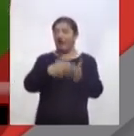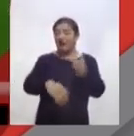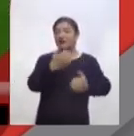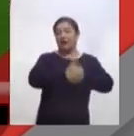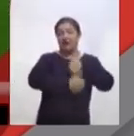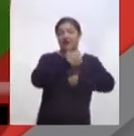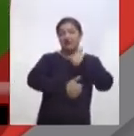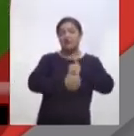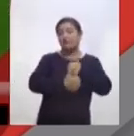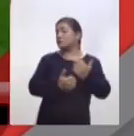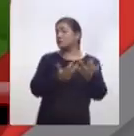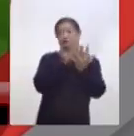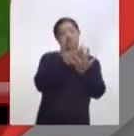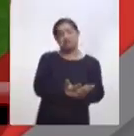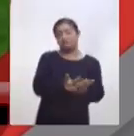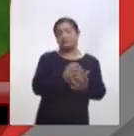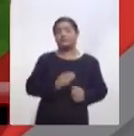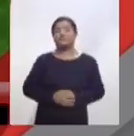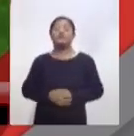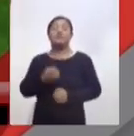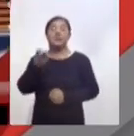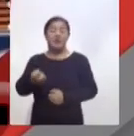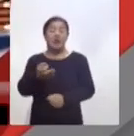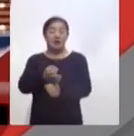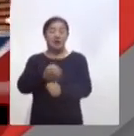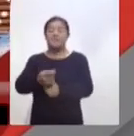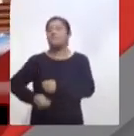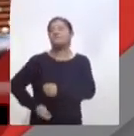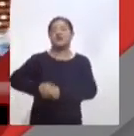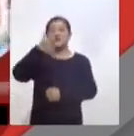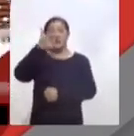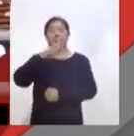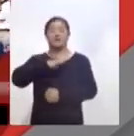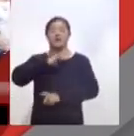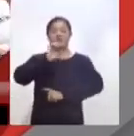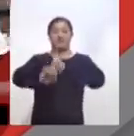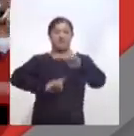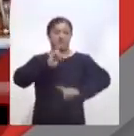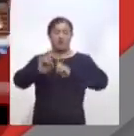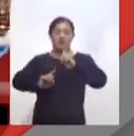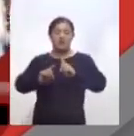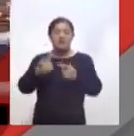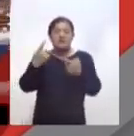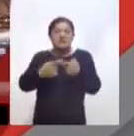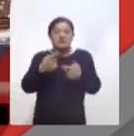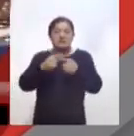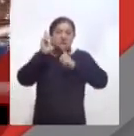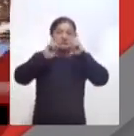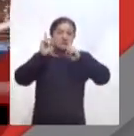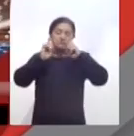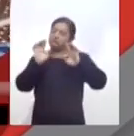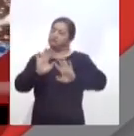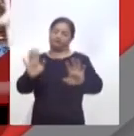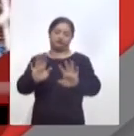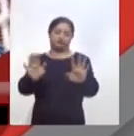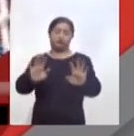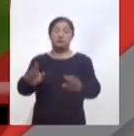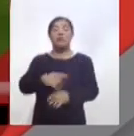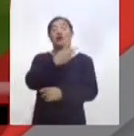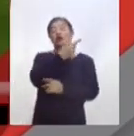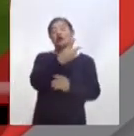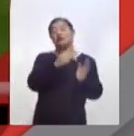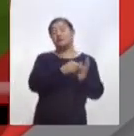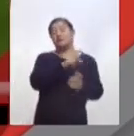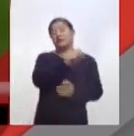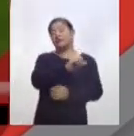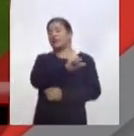inconclusos. Esto dejaría por primera vez en la historia del torneo como desierto el puesto de campeón, y sería hasta la temporada 2020-2021